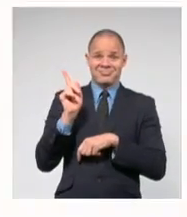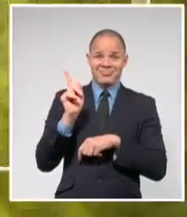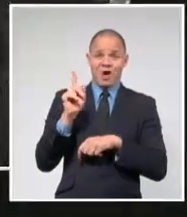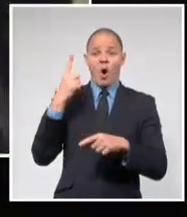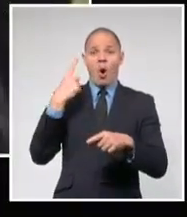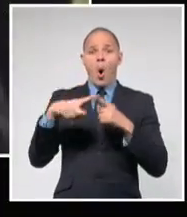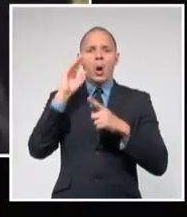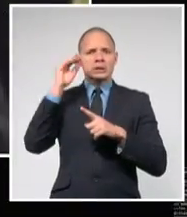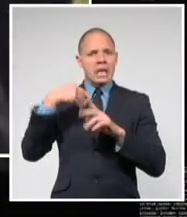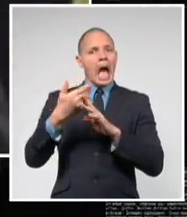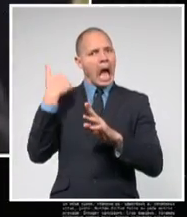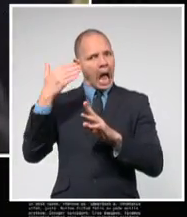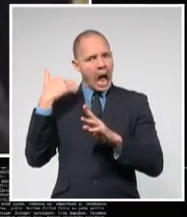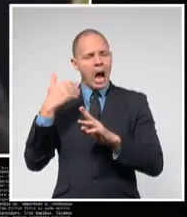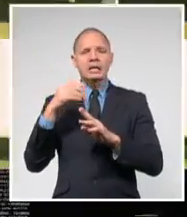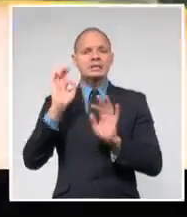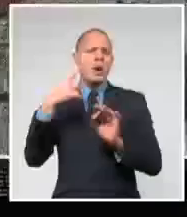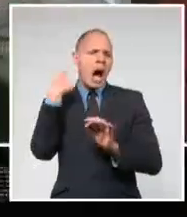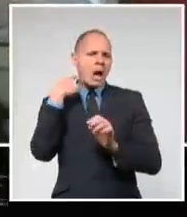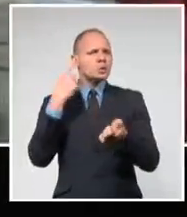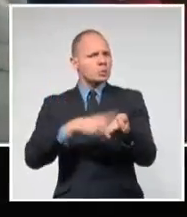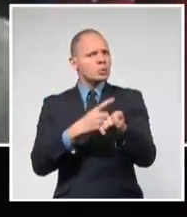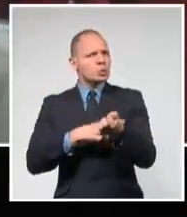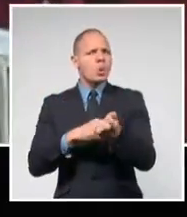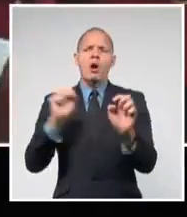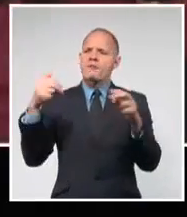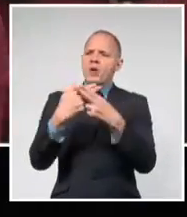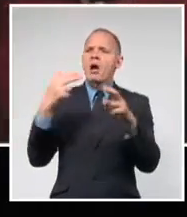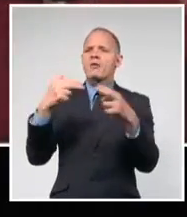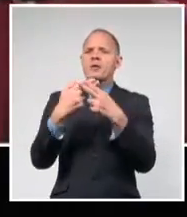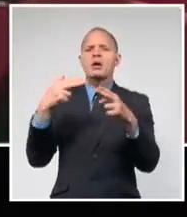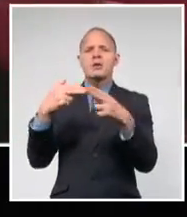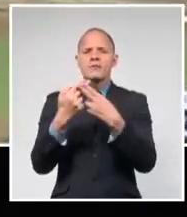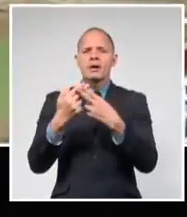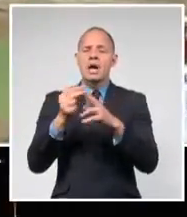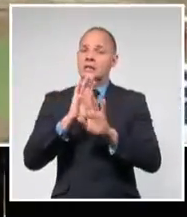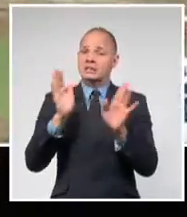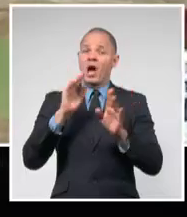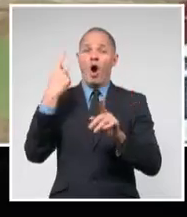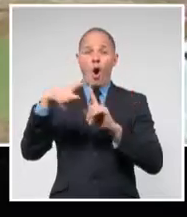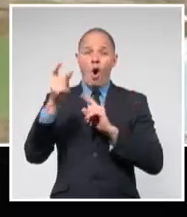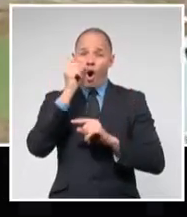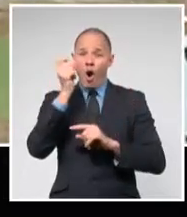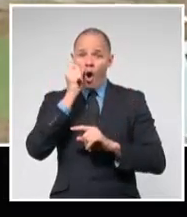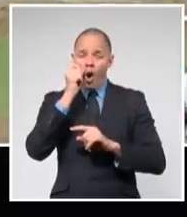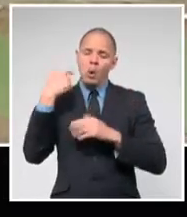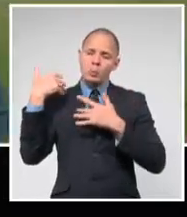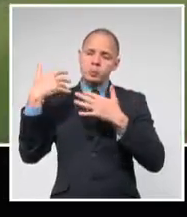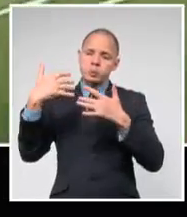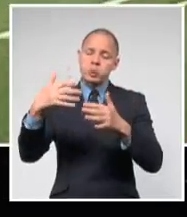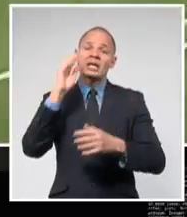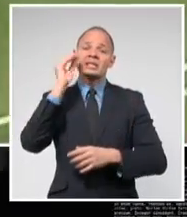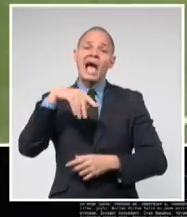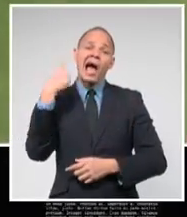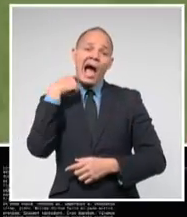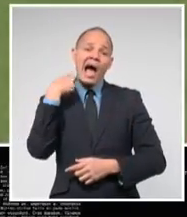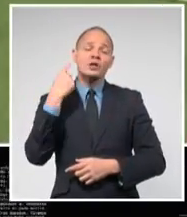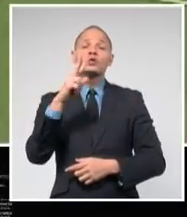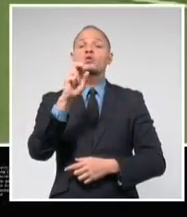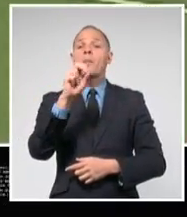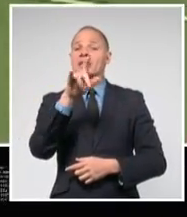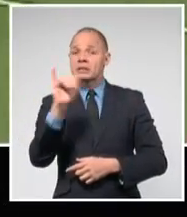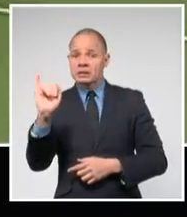Unidos por el gobierno de George Bush. Todo lo que pasó Cuba para poder intervenir en el Clásico Mundial de 2006. Todo aquello